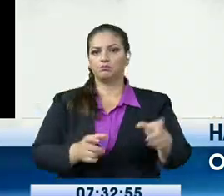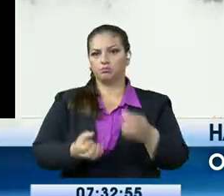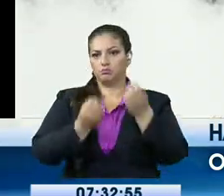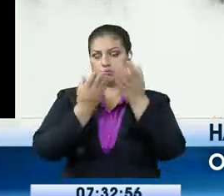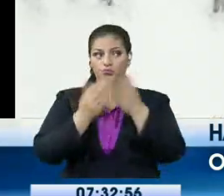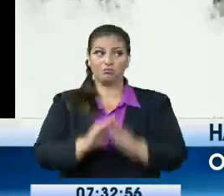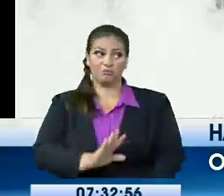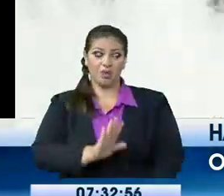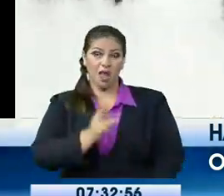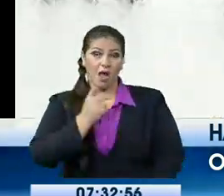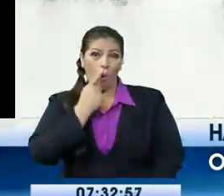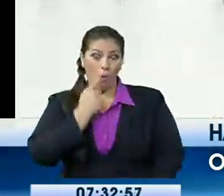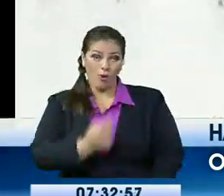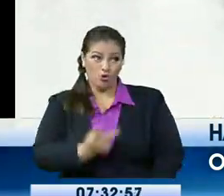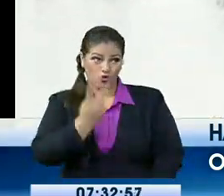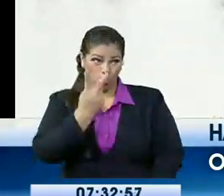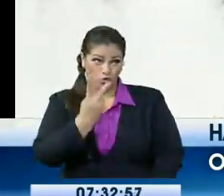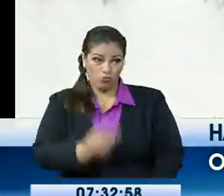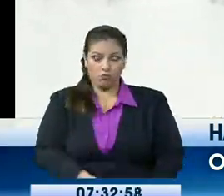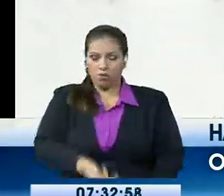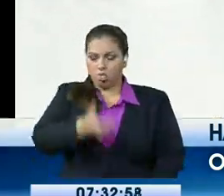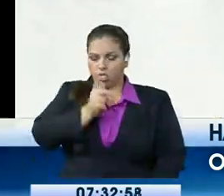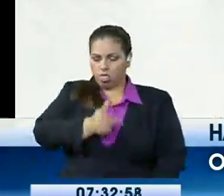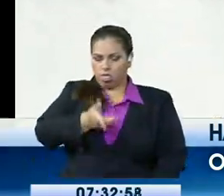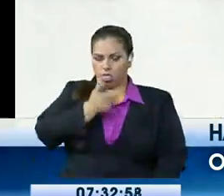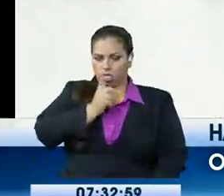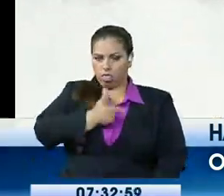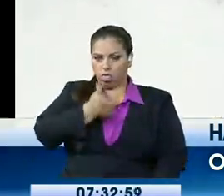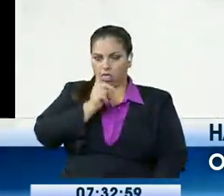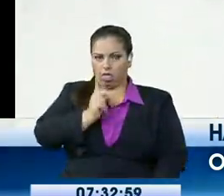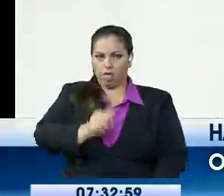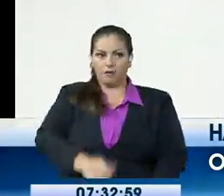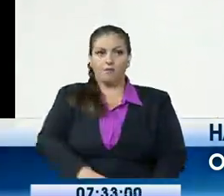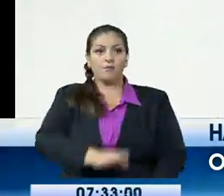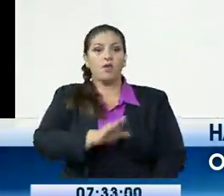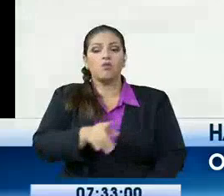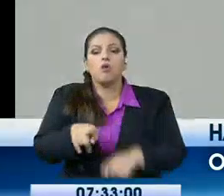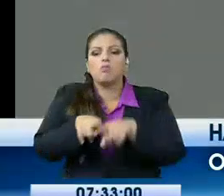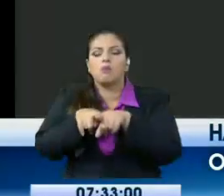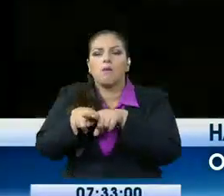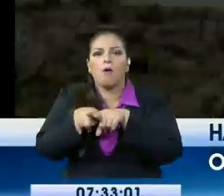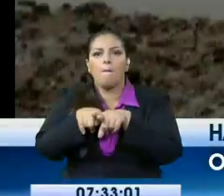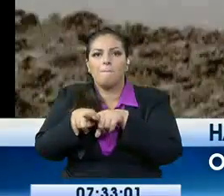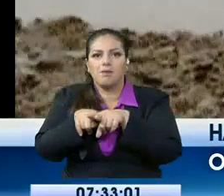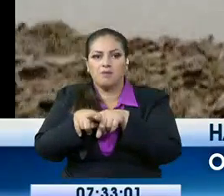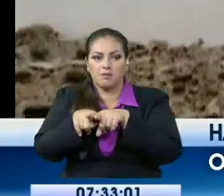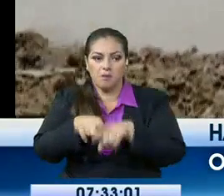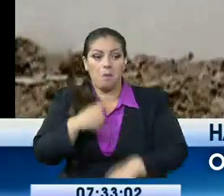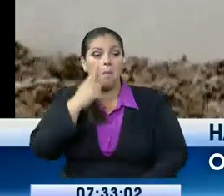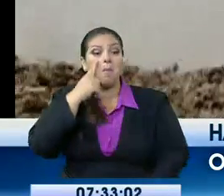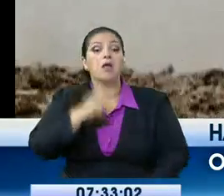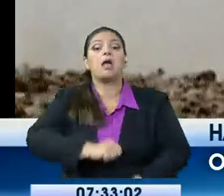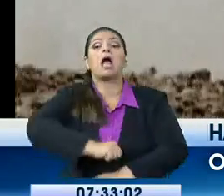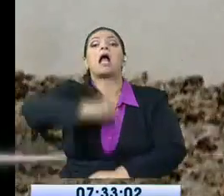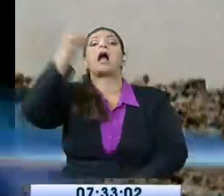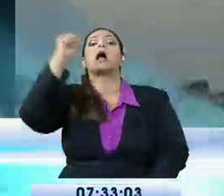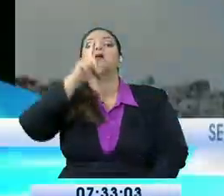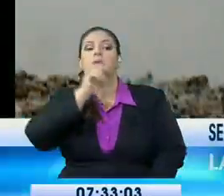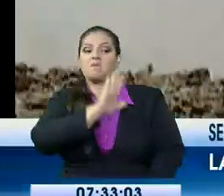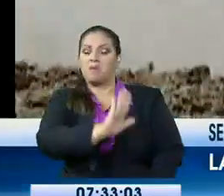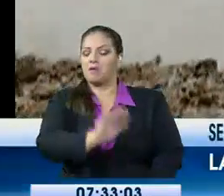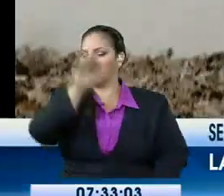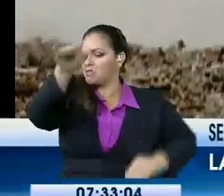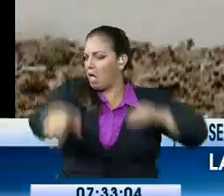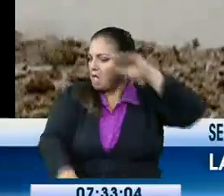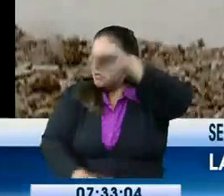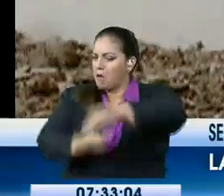esto le costó la vida a uno de ellos. Nada más por 10 dólares. Se tiraban. Sí, los dos, sí. Aquí nada más duro y